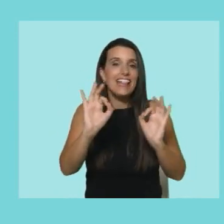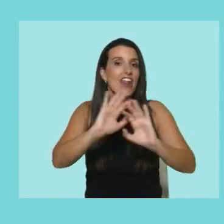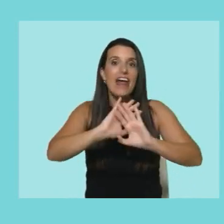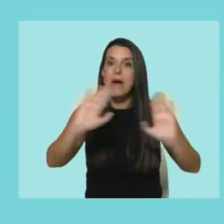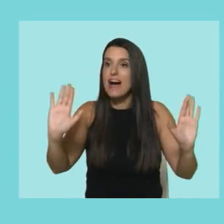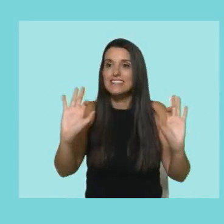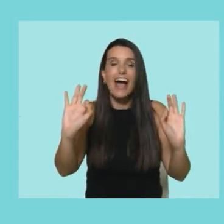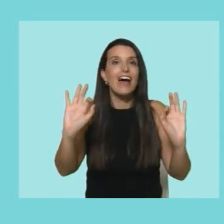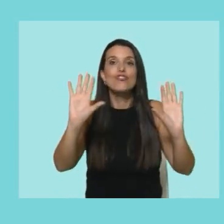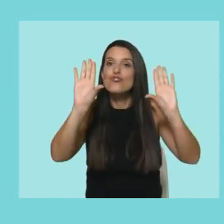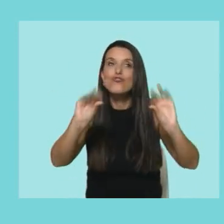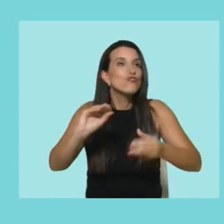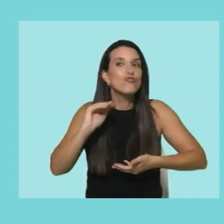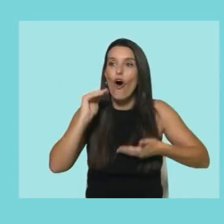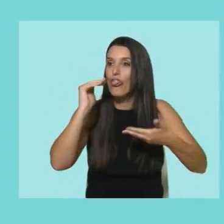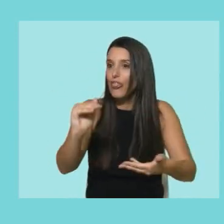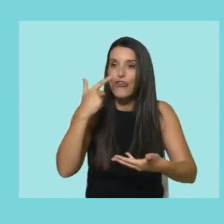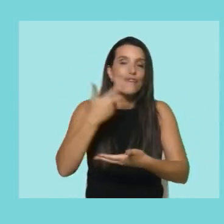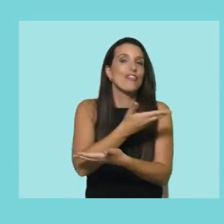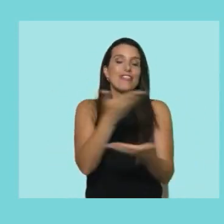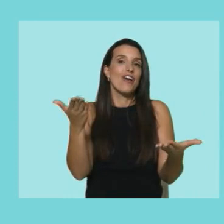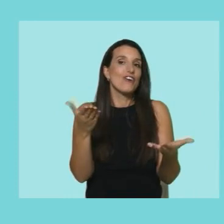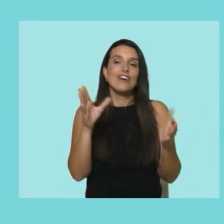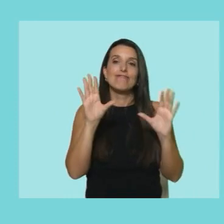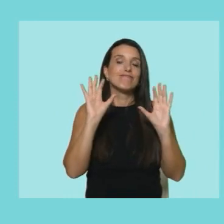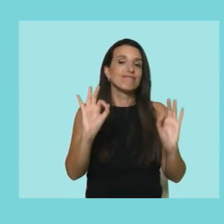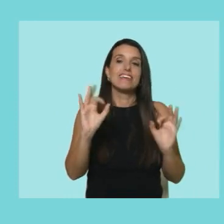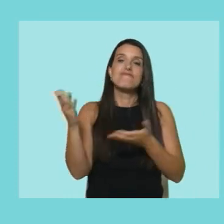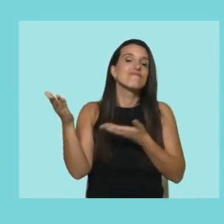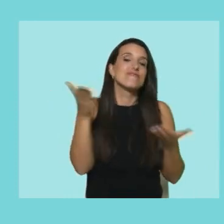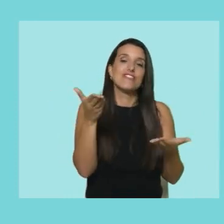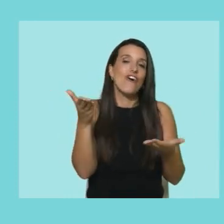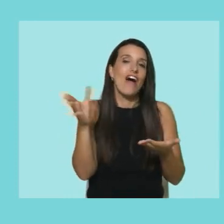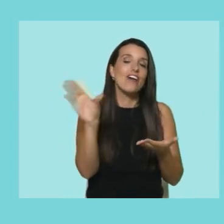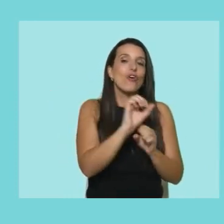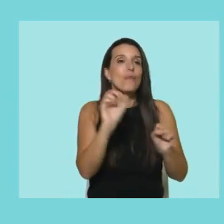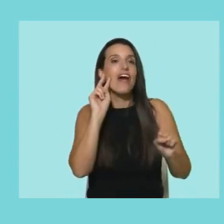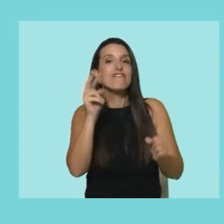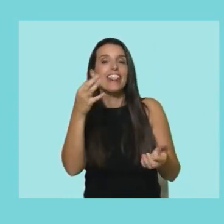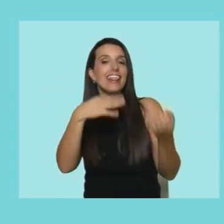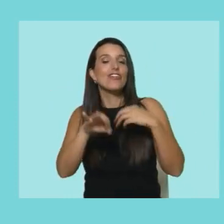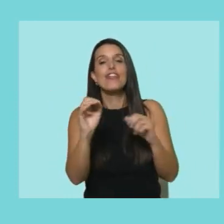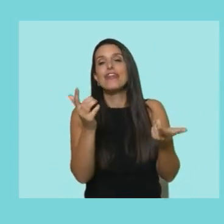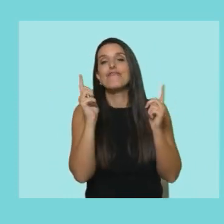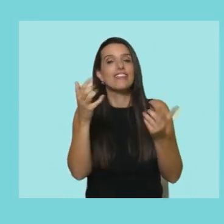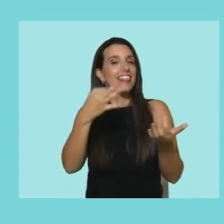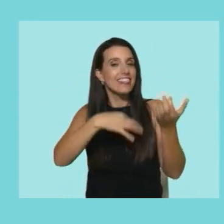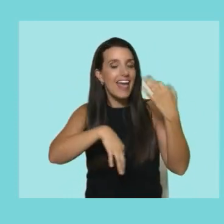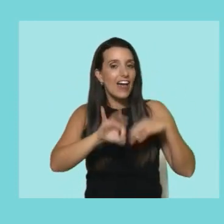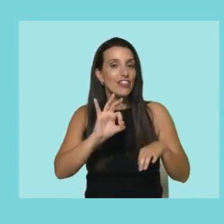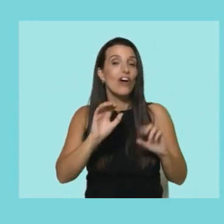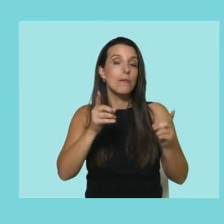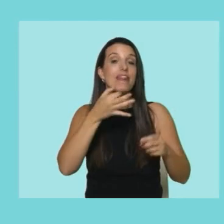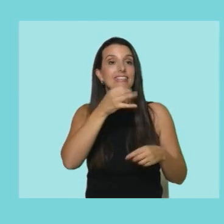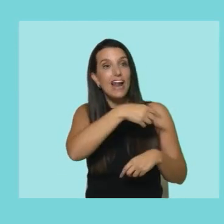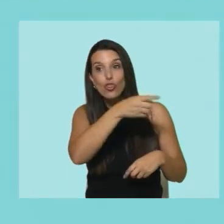para decir. Todo lo que está plasmado aquí es más que una invitación para que todos puedan ir y disfruten de esta obra de teatro. Decirles